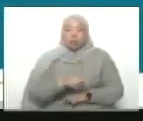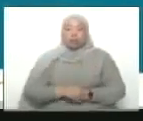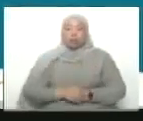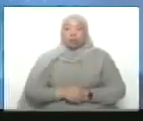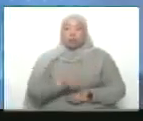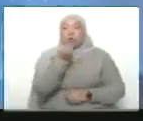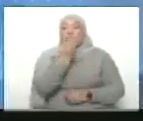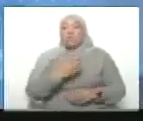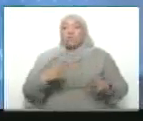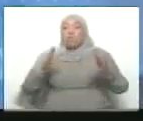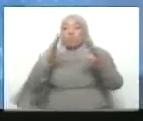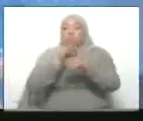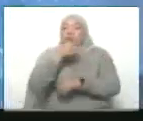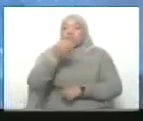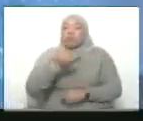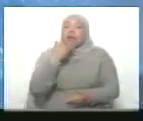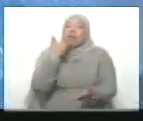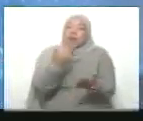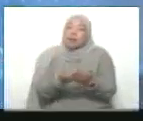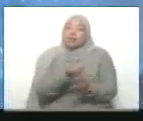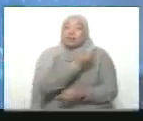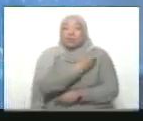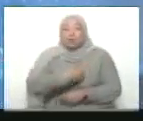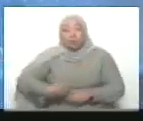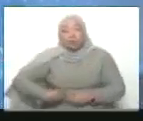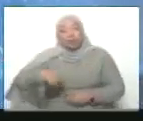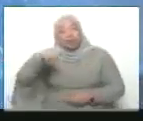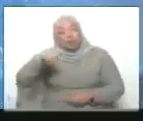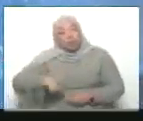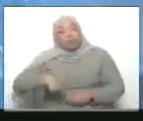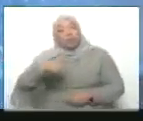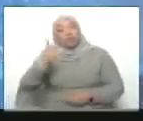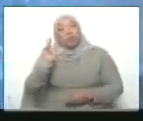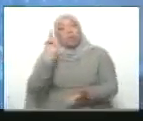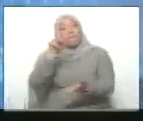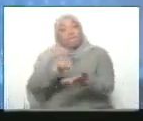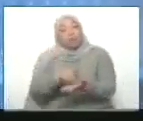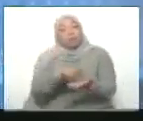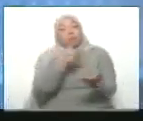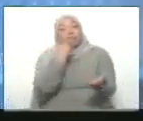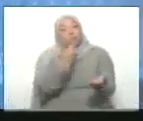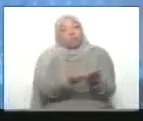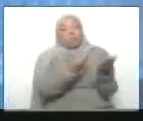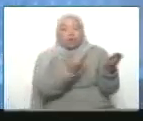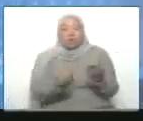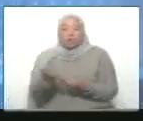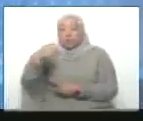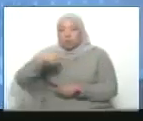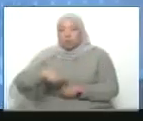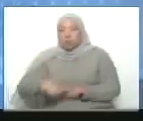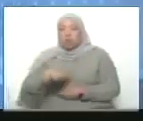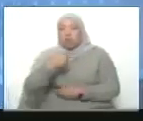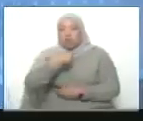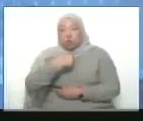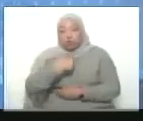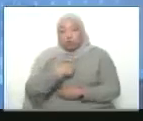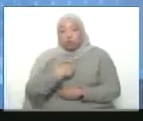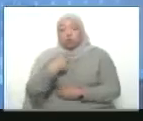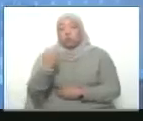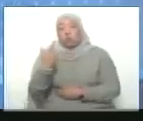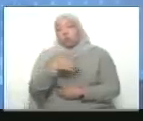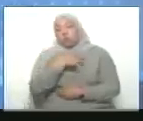Bonjour, monsieur le président. Merci de nous accueillir. Buenas tardes, señor presidente. Ici parmi vous. Gracias por recibirnos hoy. Bonjour, monsieur le ministre de la